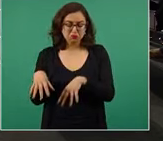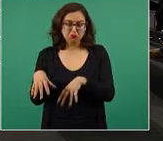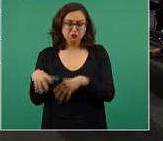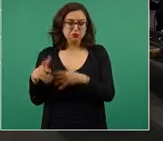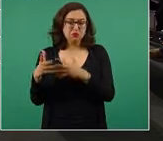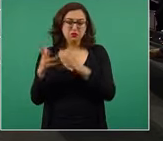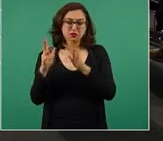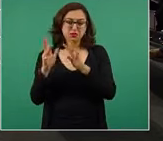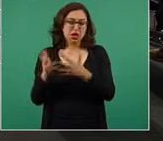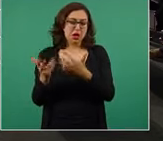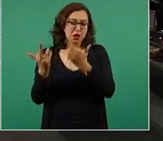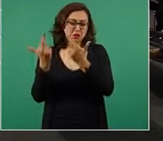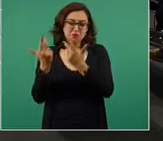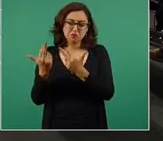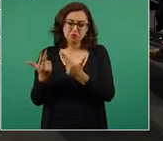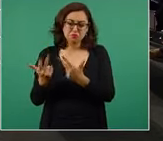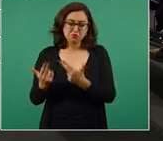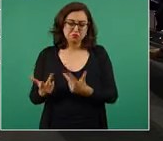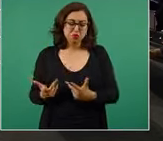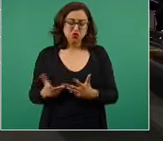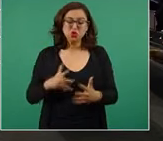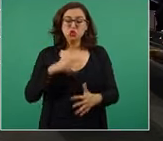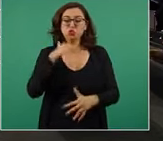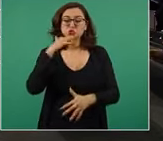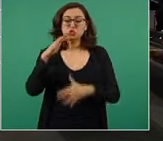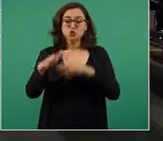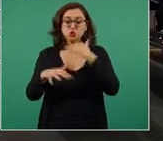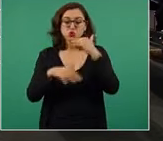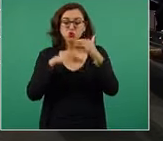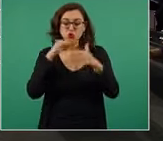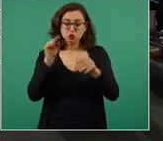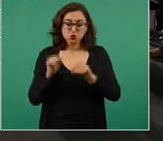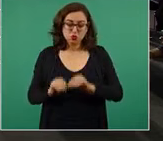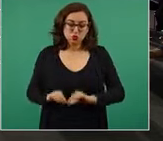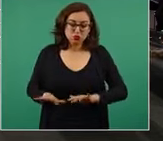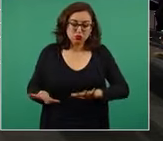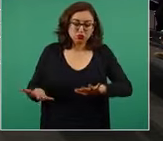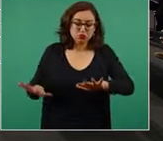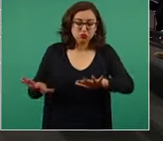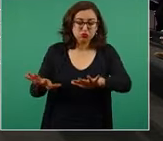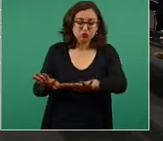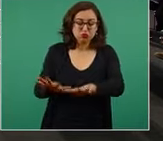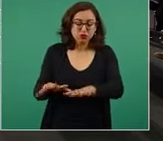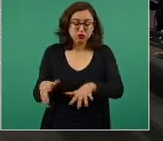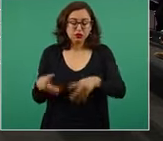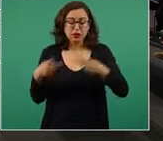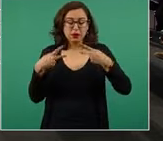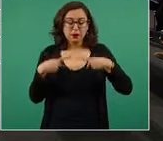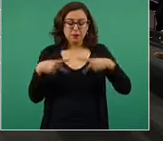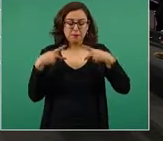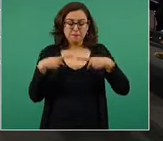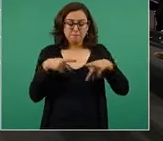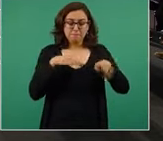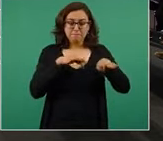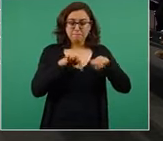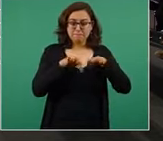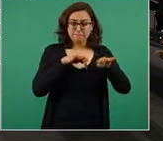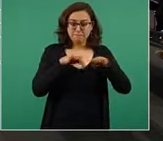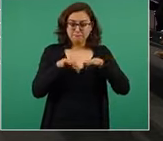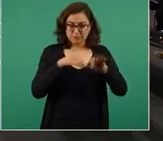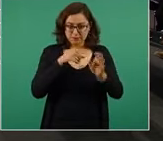desbaratando, están contaminando el lugar, y los trabajadores de oceanografía no han